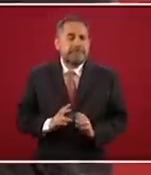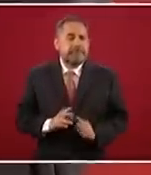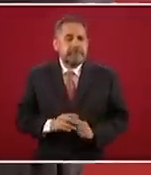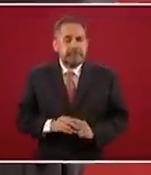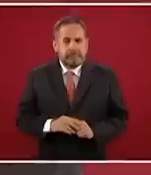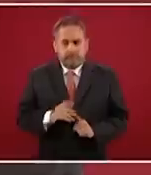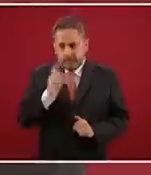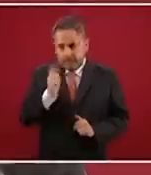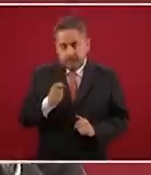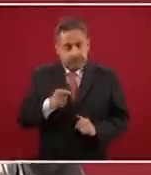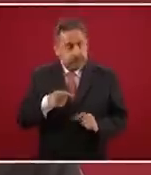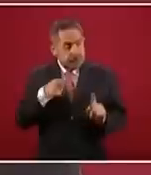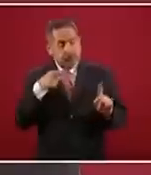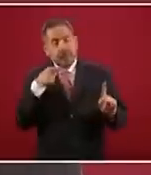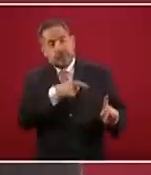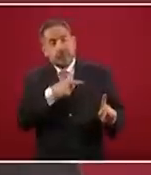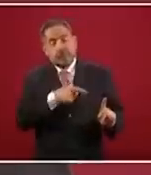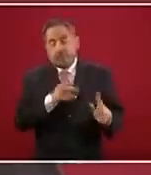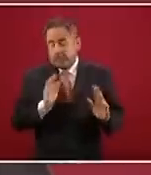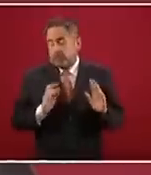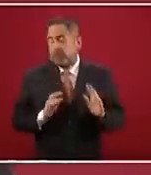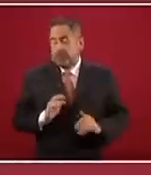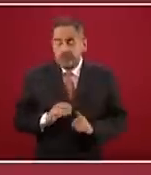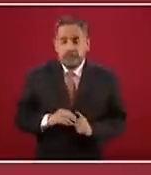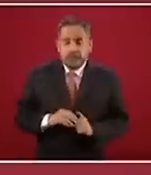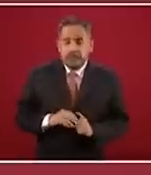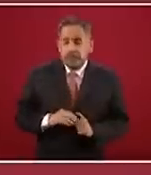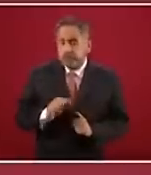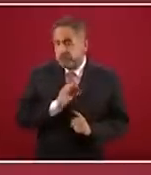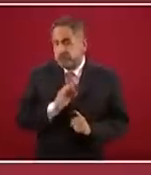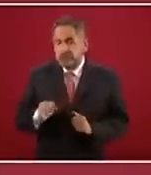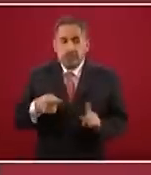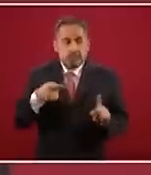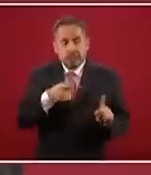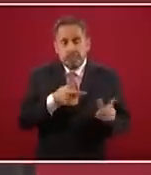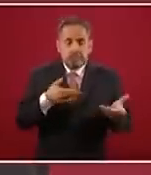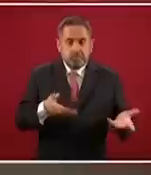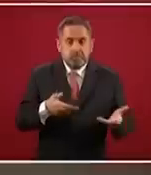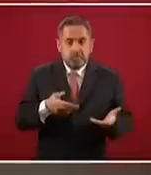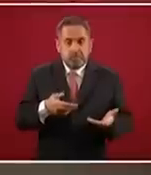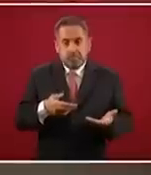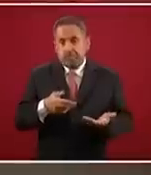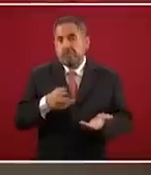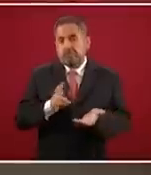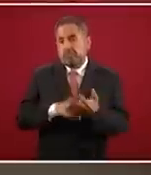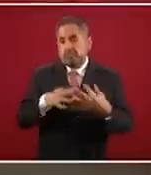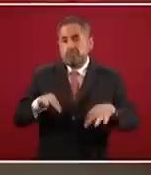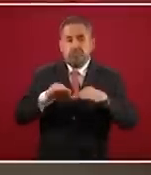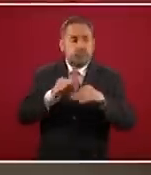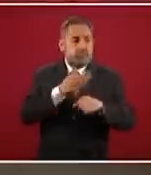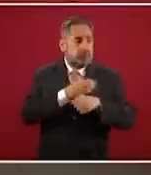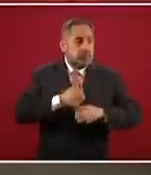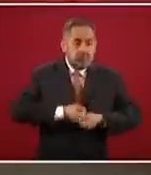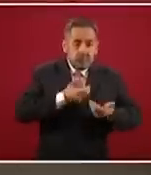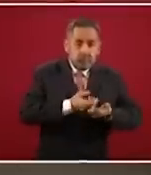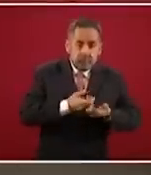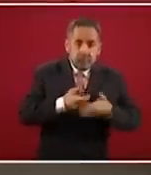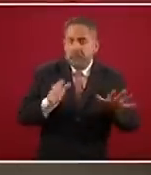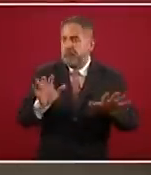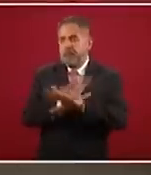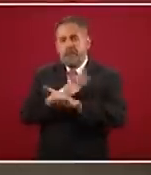Y es un caso que puede significar un cambio en la